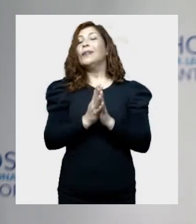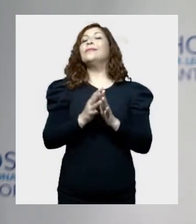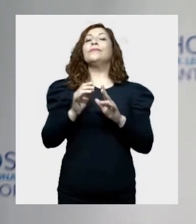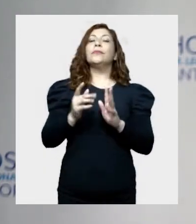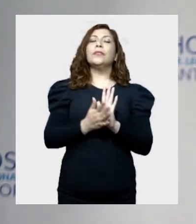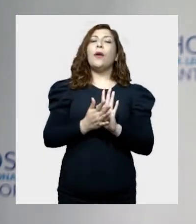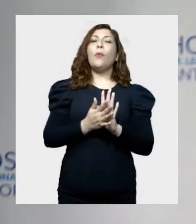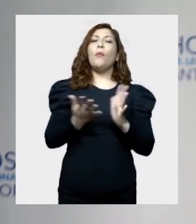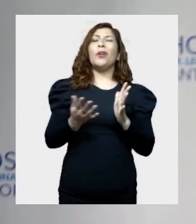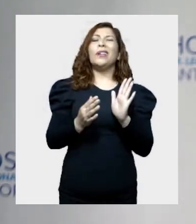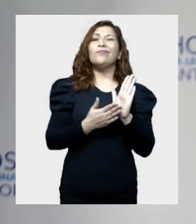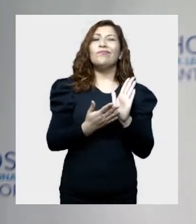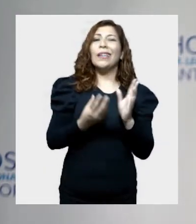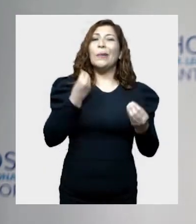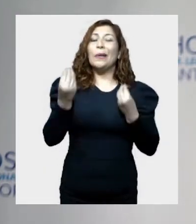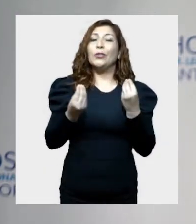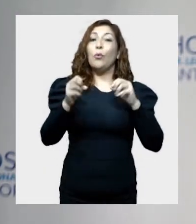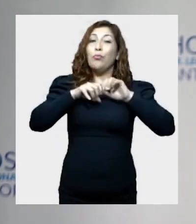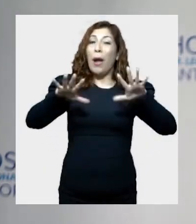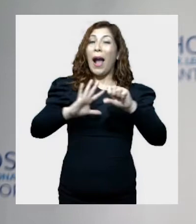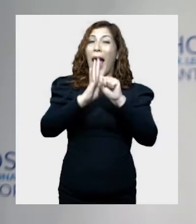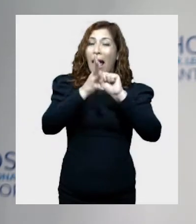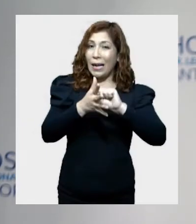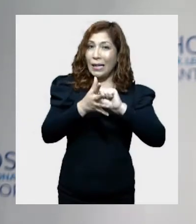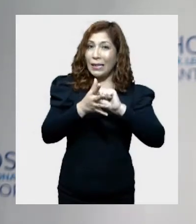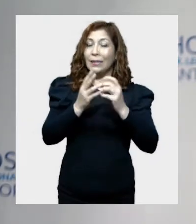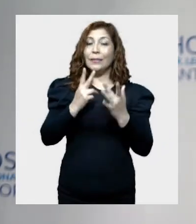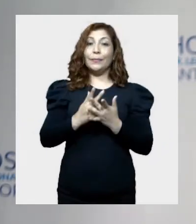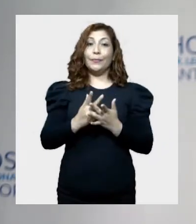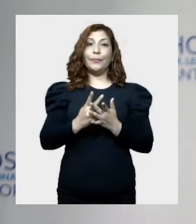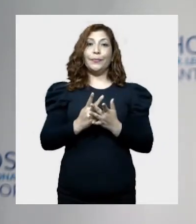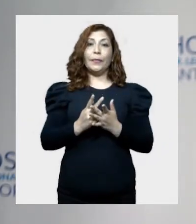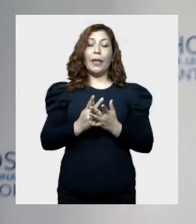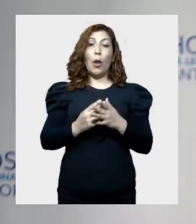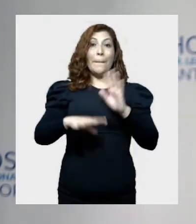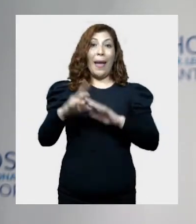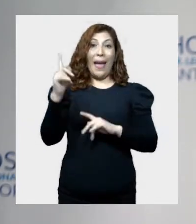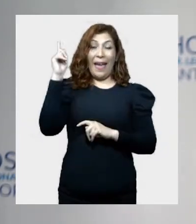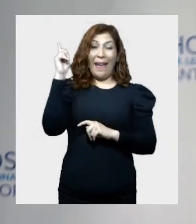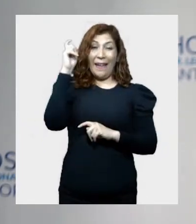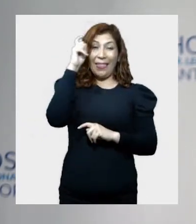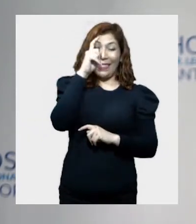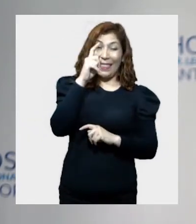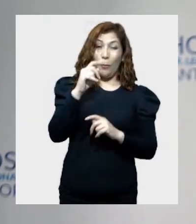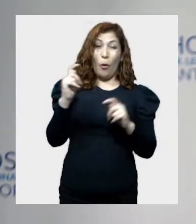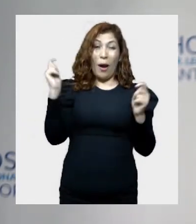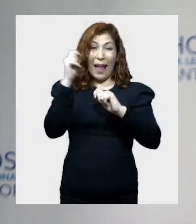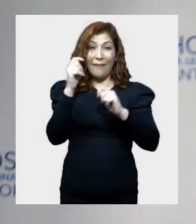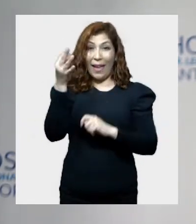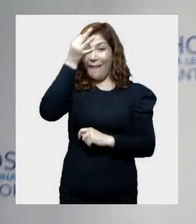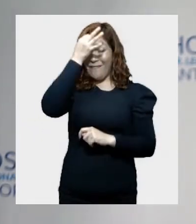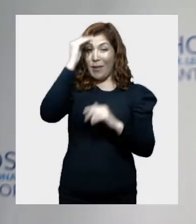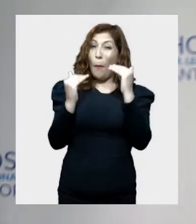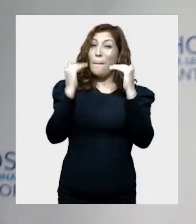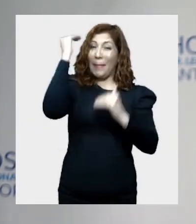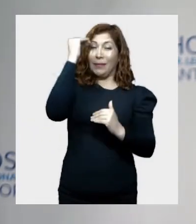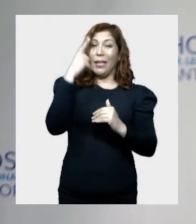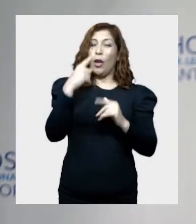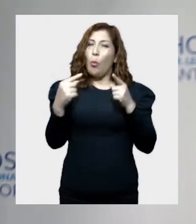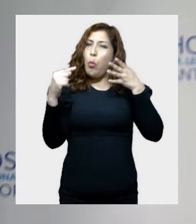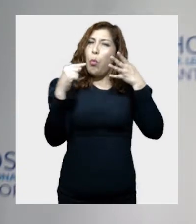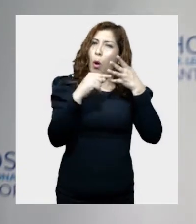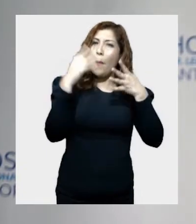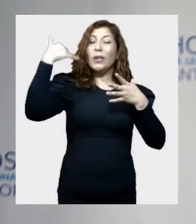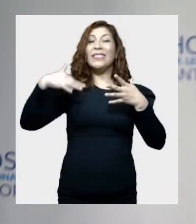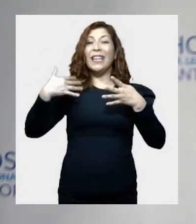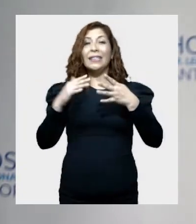claramente influenciado por la pandemia COVID-19, donde la criticidad de los pacientes fue mayor. Aquí tocamos un punto importante en lo que